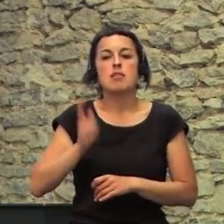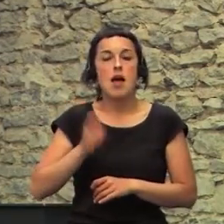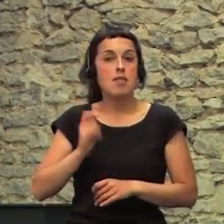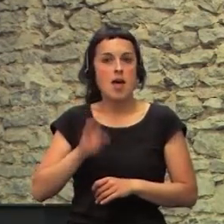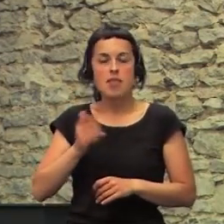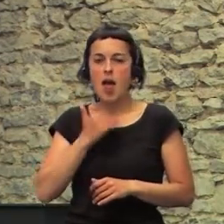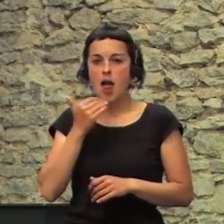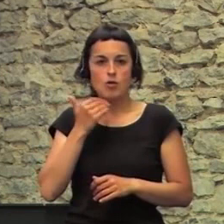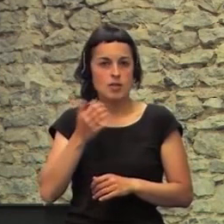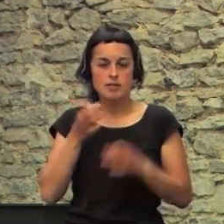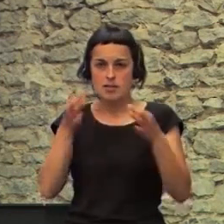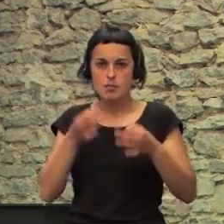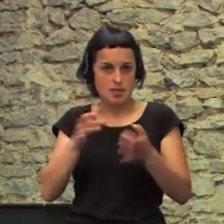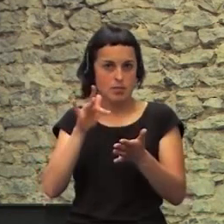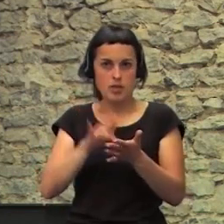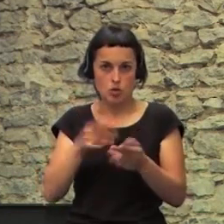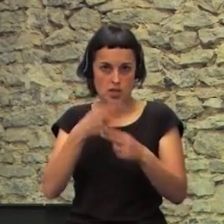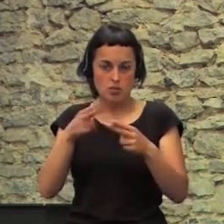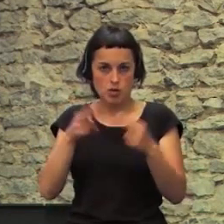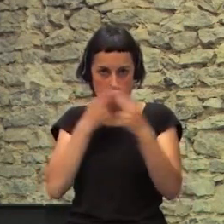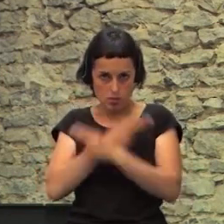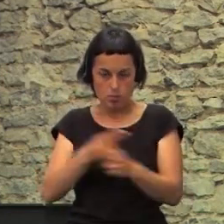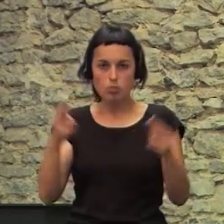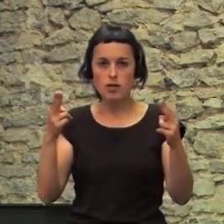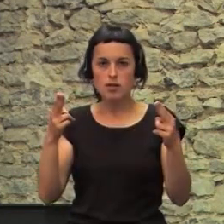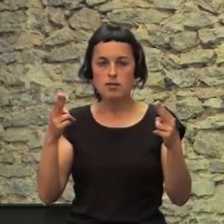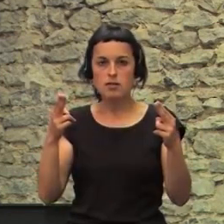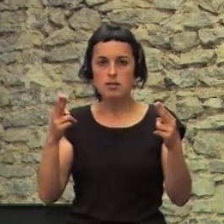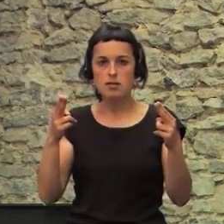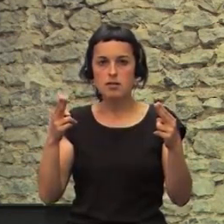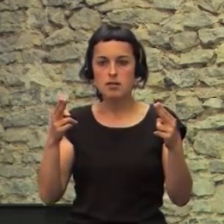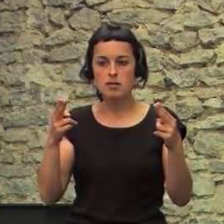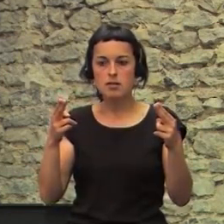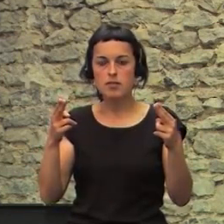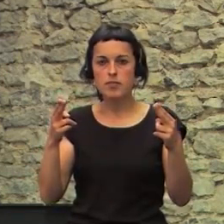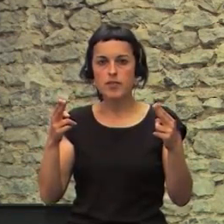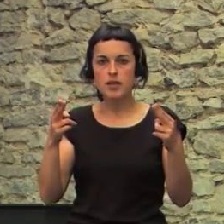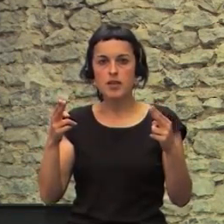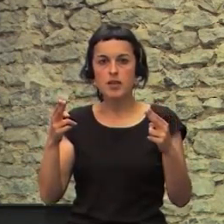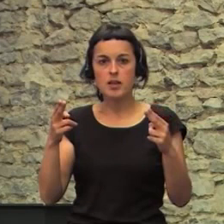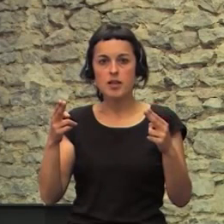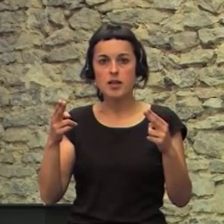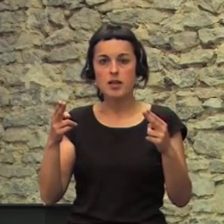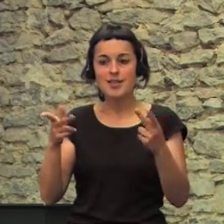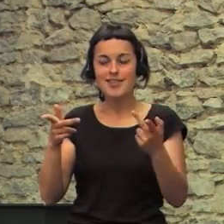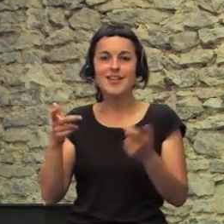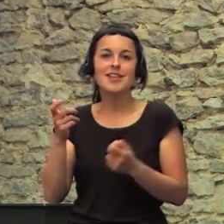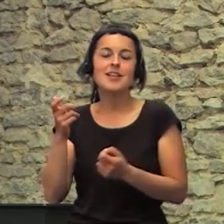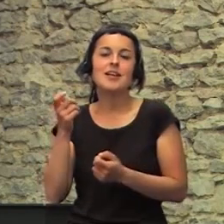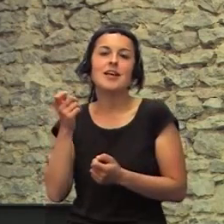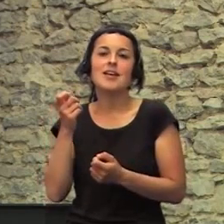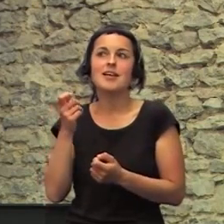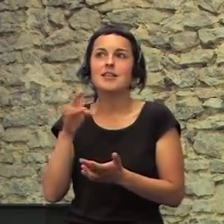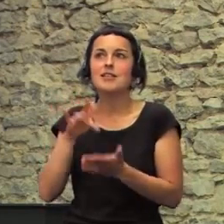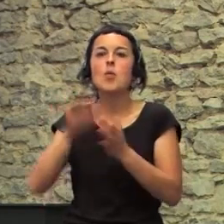es el flaco favor que se ha hecho con este tema por el tema de la frecuencia con la que se produce. Porque es que